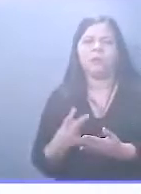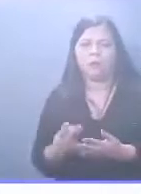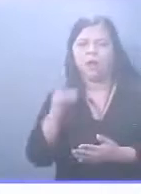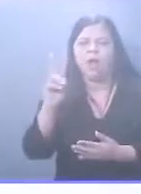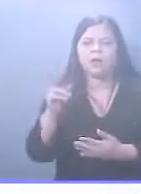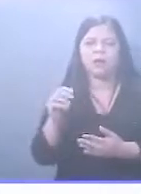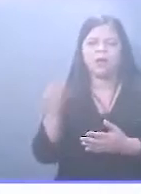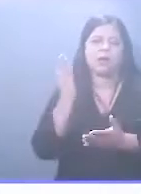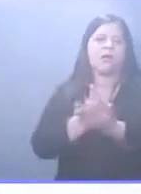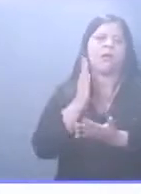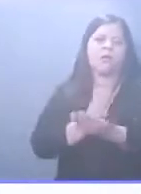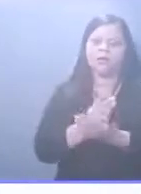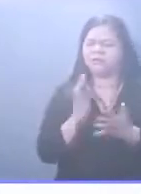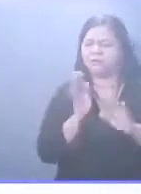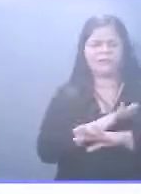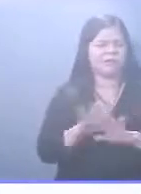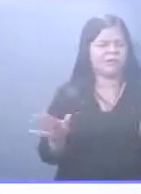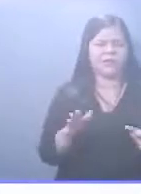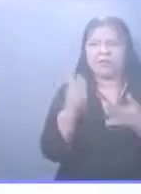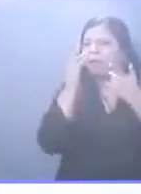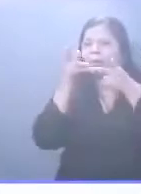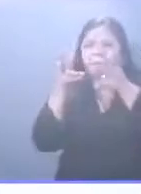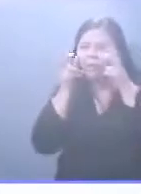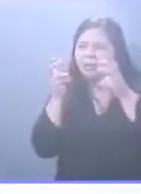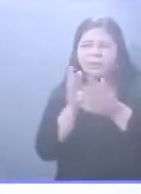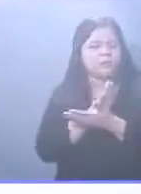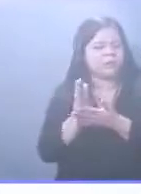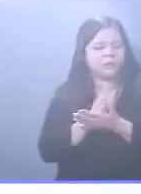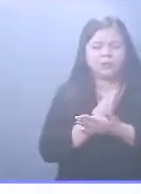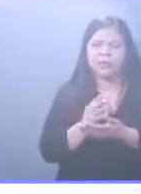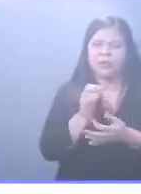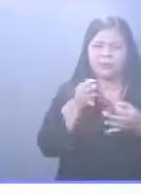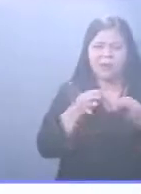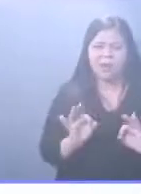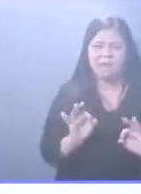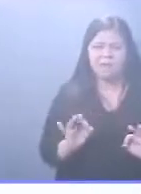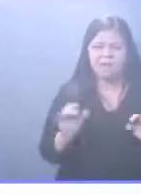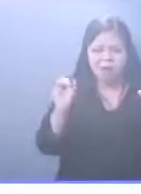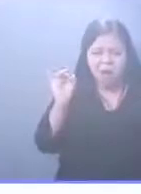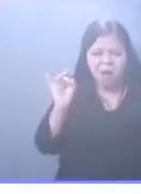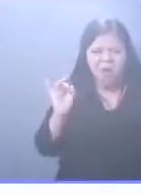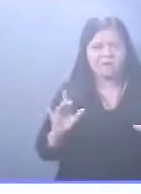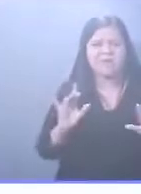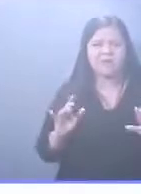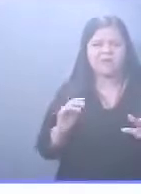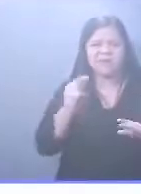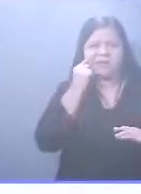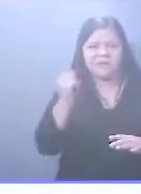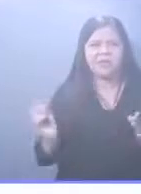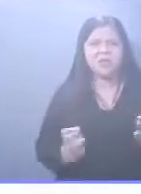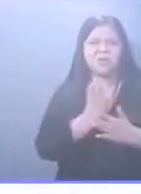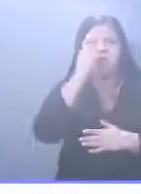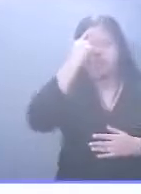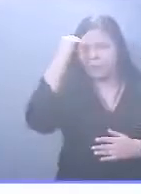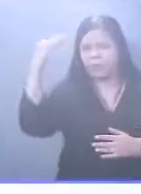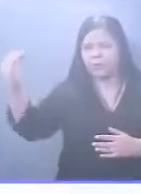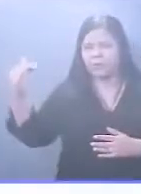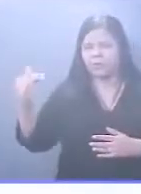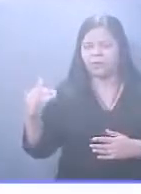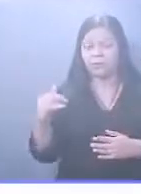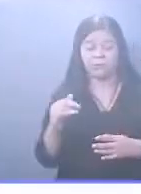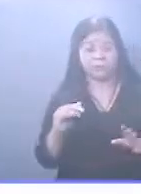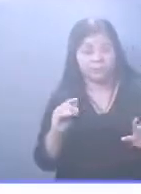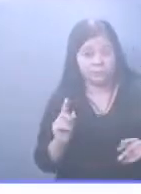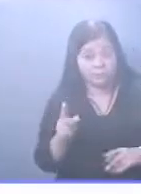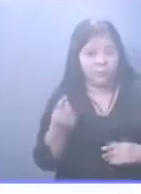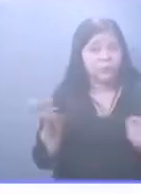no vamos a caer en esa forma asquerosa de hacer nueva política, que lo único